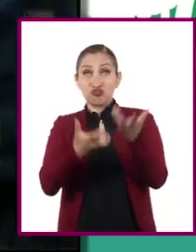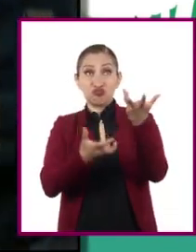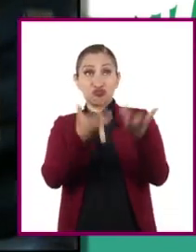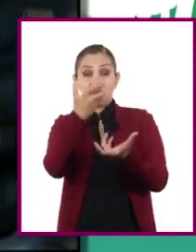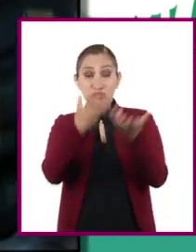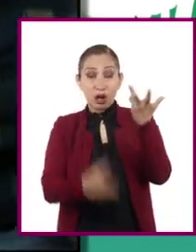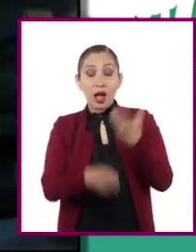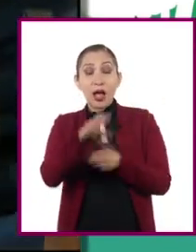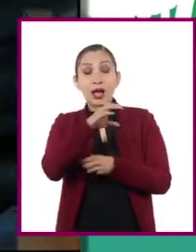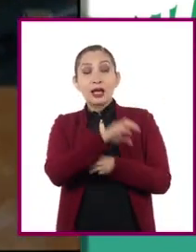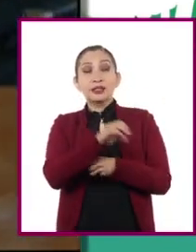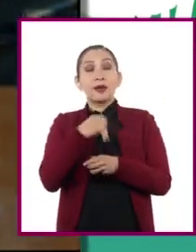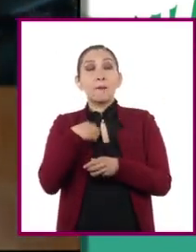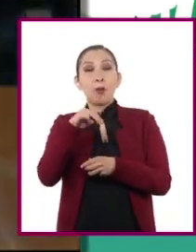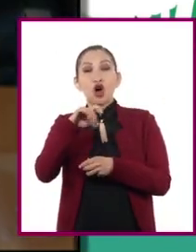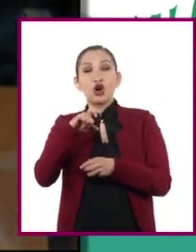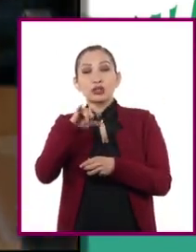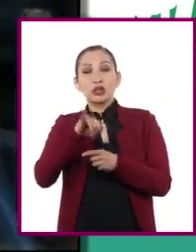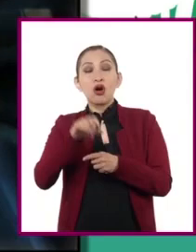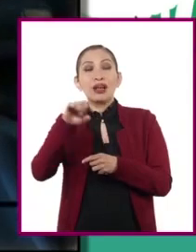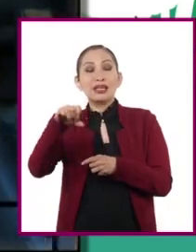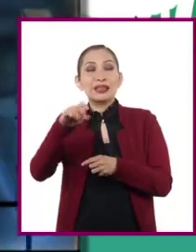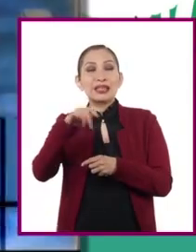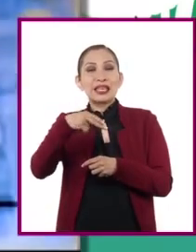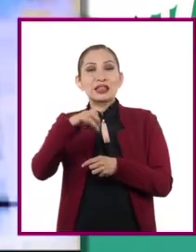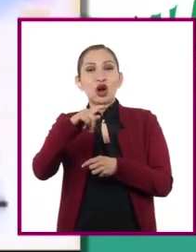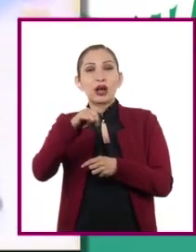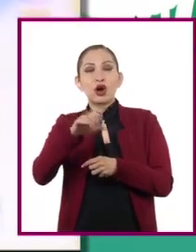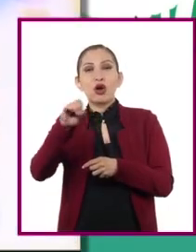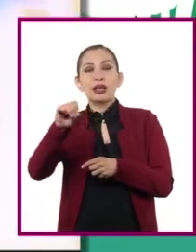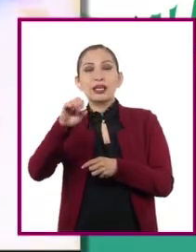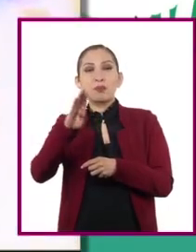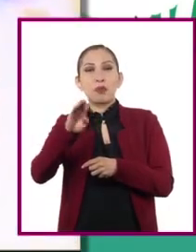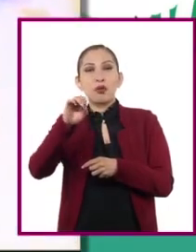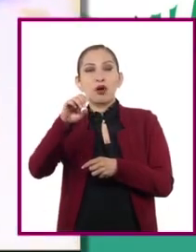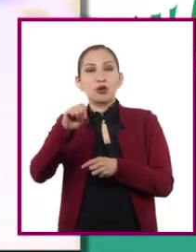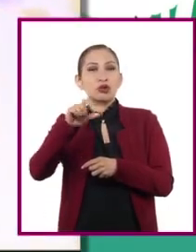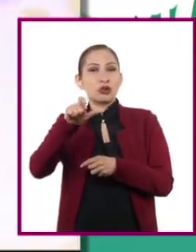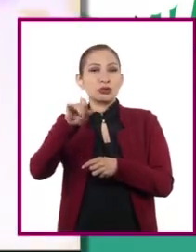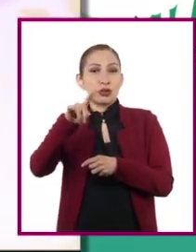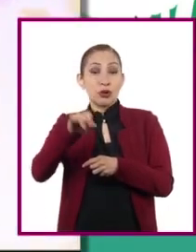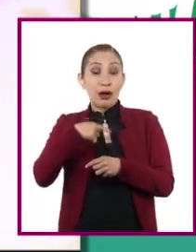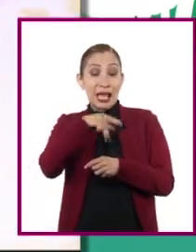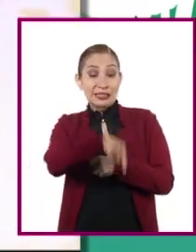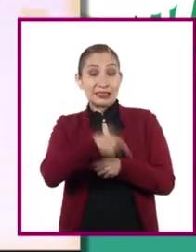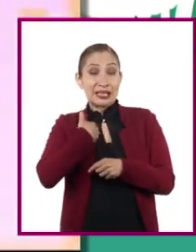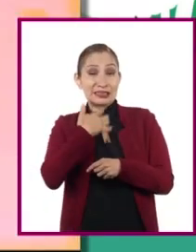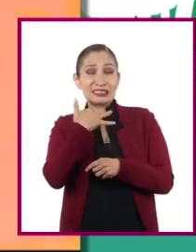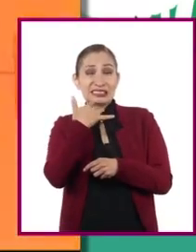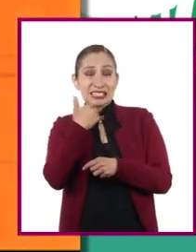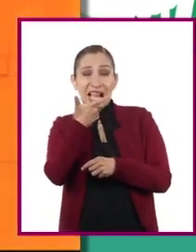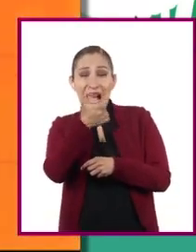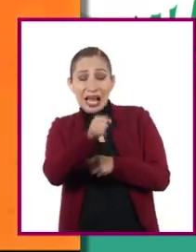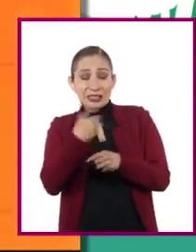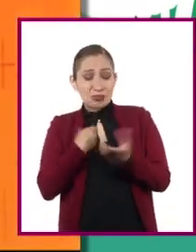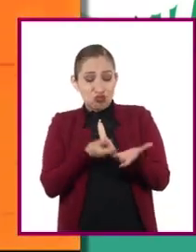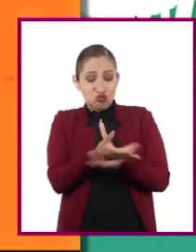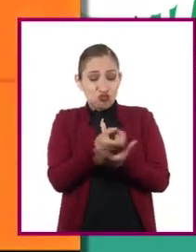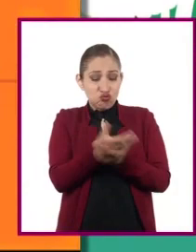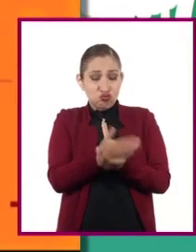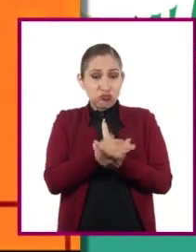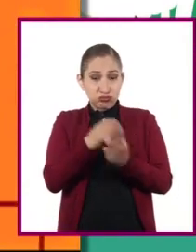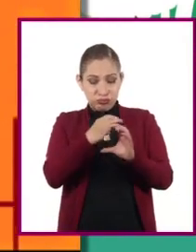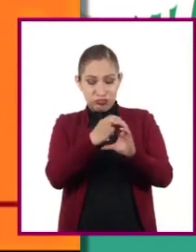carbono, monóxido de carbono y monóxido de nitrógeno. Parte de estas emisiones tóxicas se eliminan al